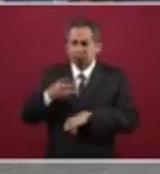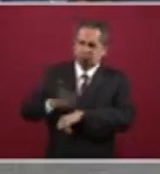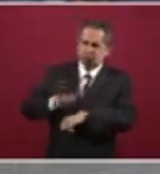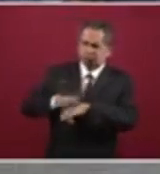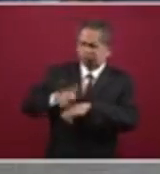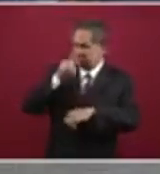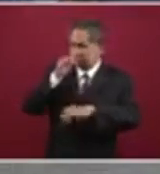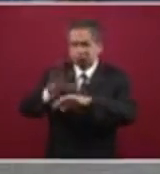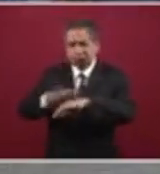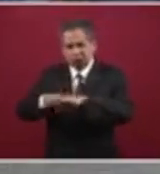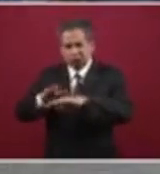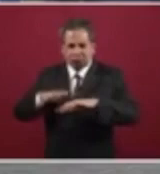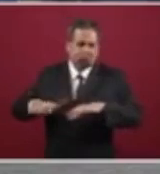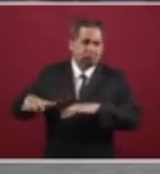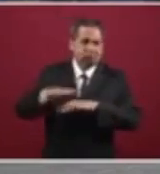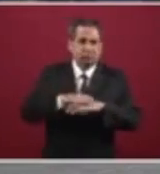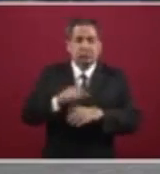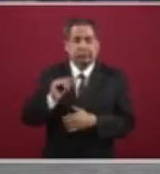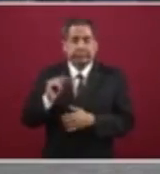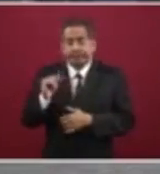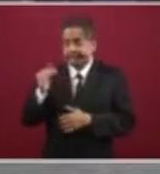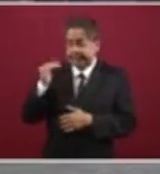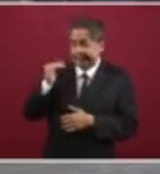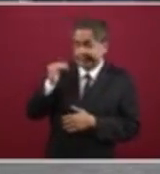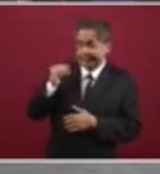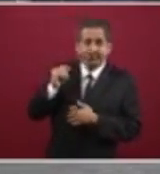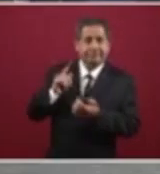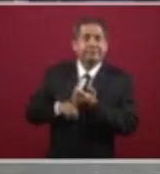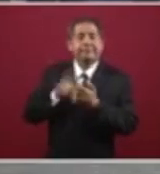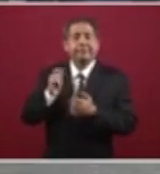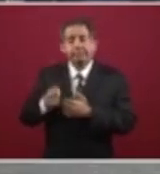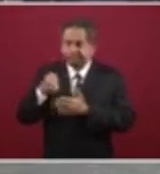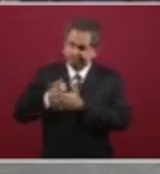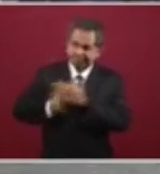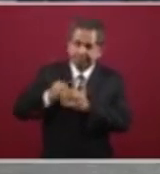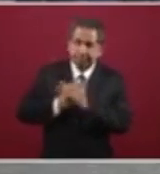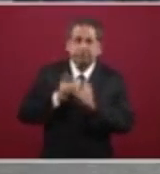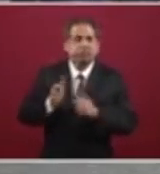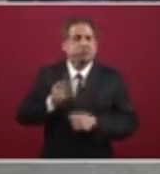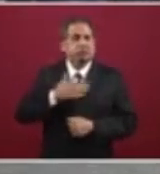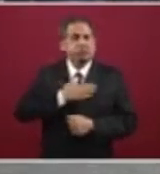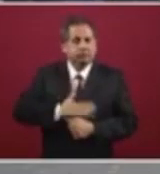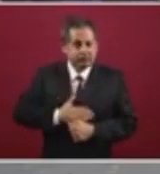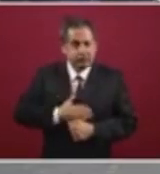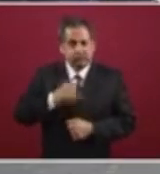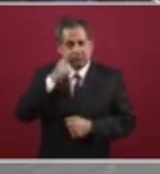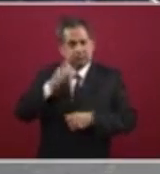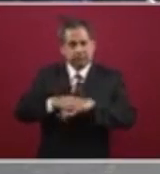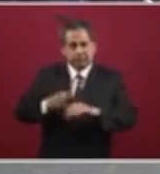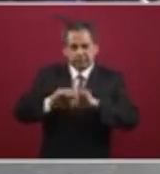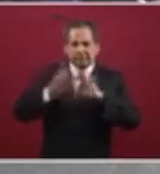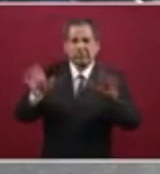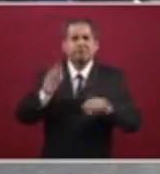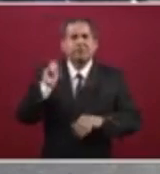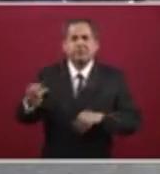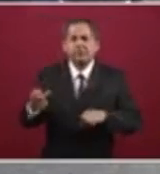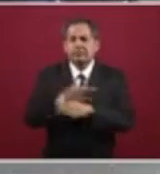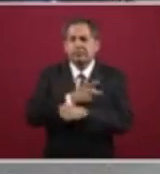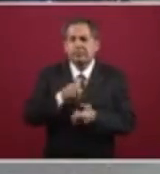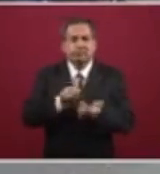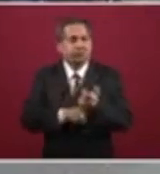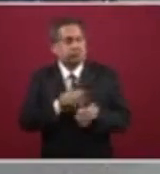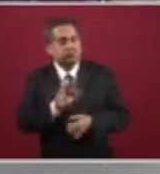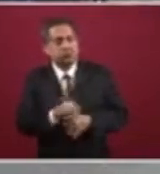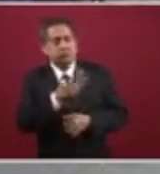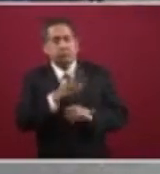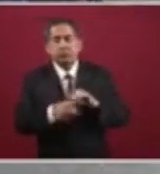de comunicación, y hace tan solo unos años, la lucha por la justicia y el esclarecimiento de la desaparición